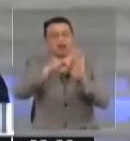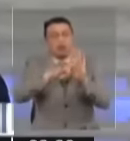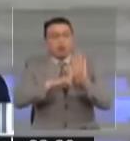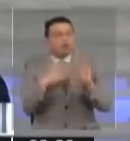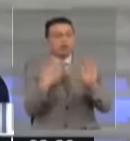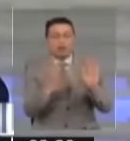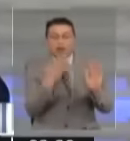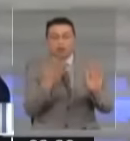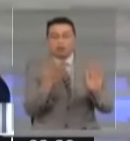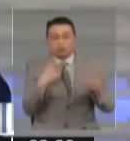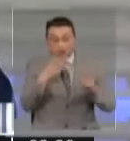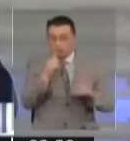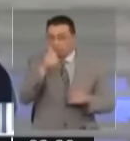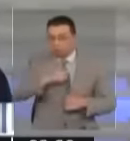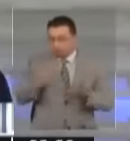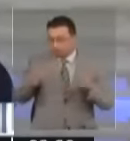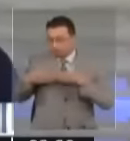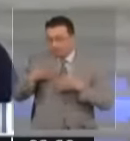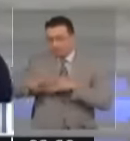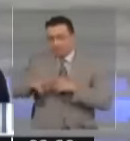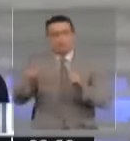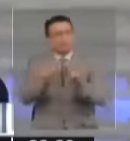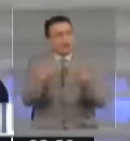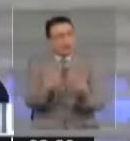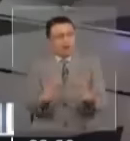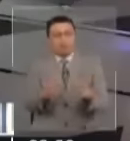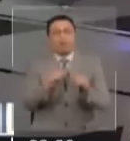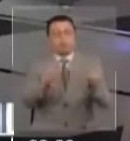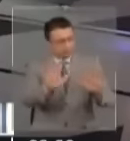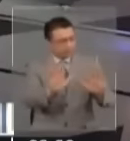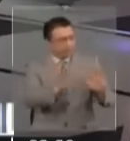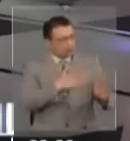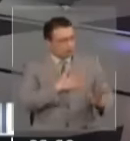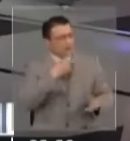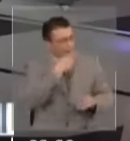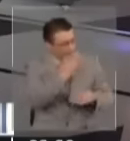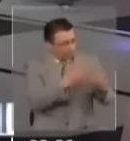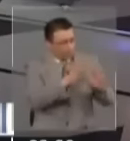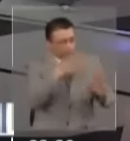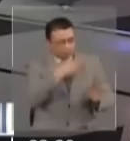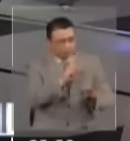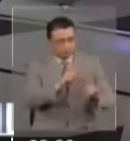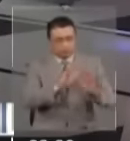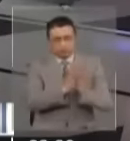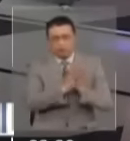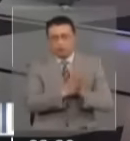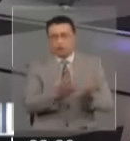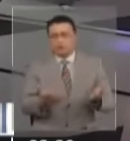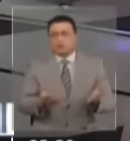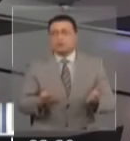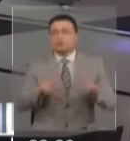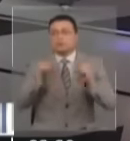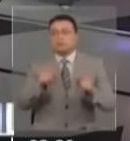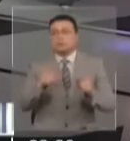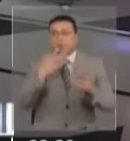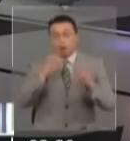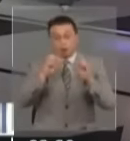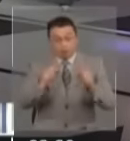está haciendo detrás de la puerta. Además, pero me deja hablar. Dejemos que termine, señor Sari, que responda más lo que yo le decía, ya, si está